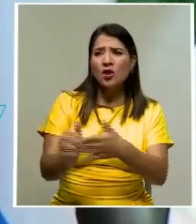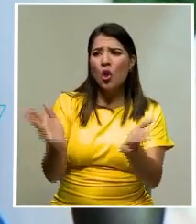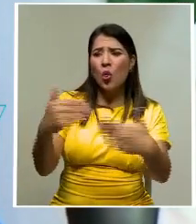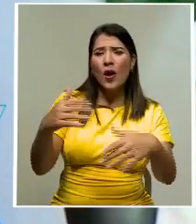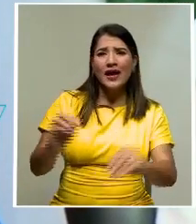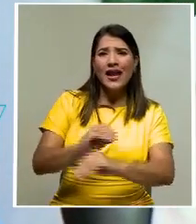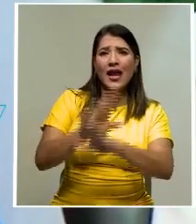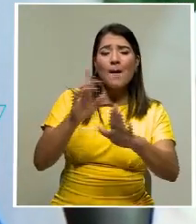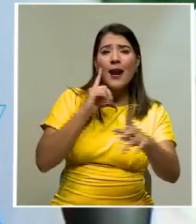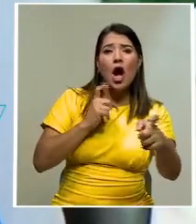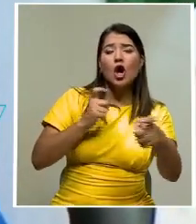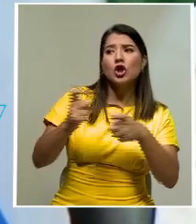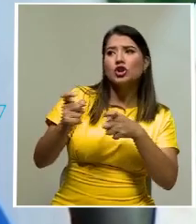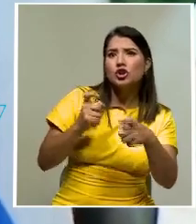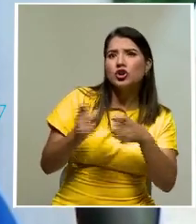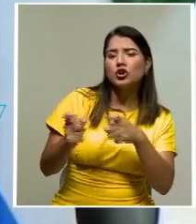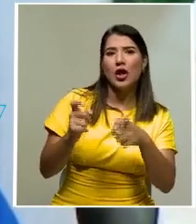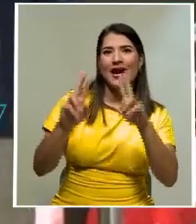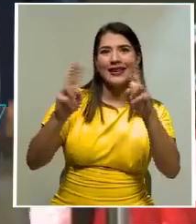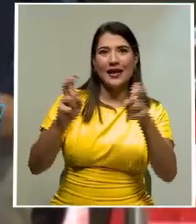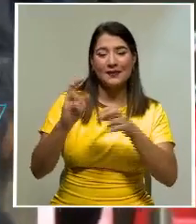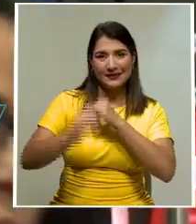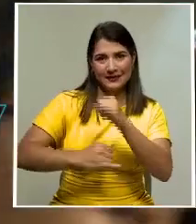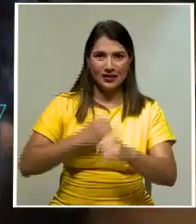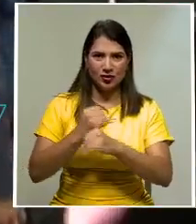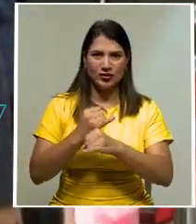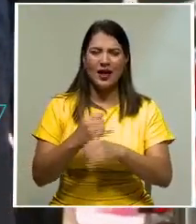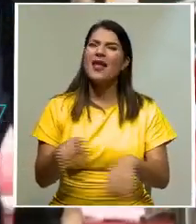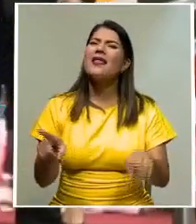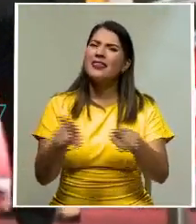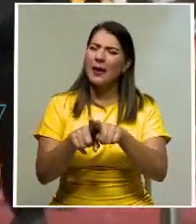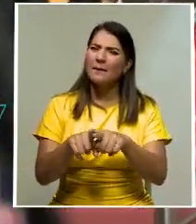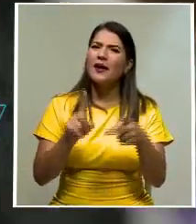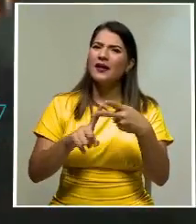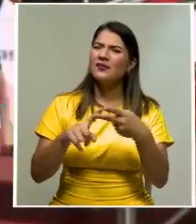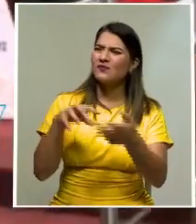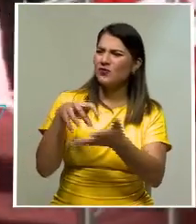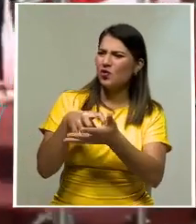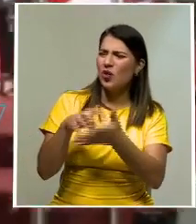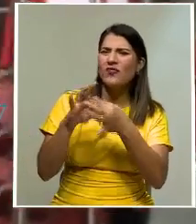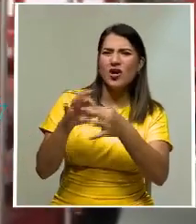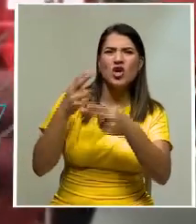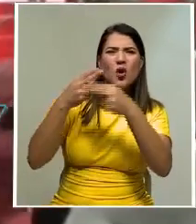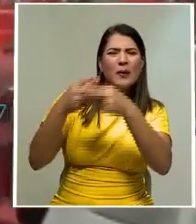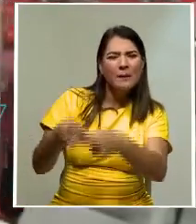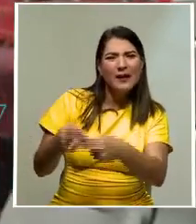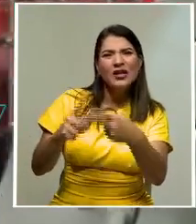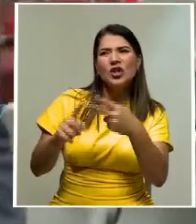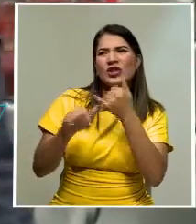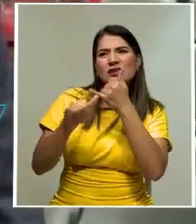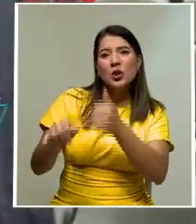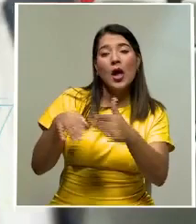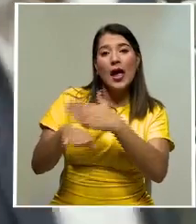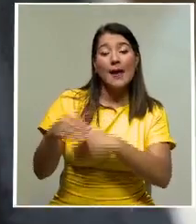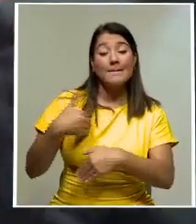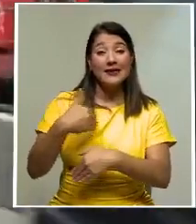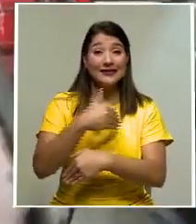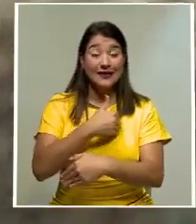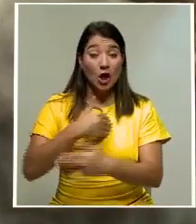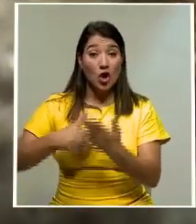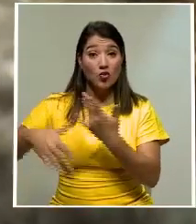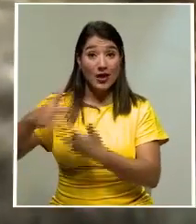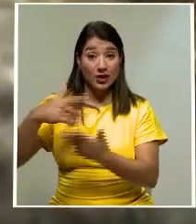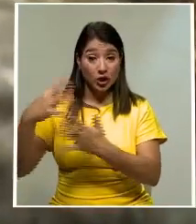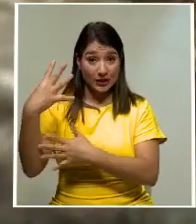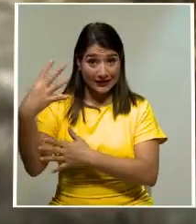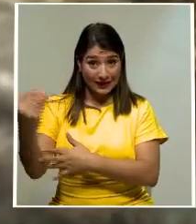relaciones internacionales, así como también a los cuestionamientos sobre nombramientos y denuncias que se han dado en el Ministerio de Relaciones